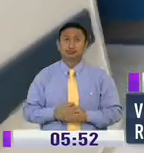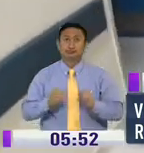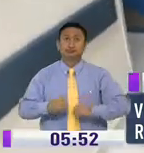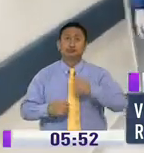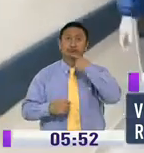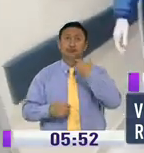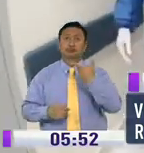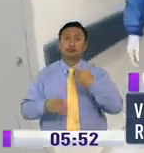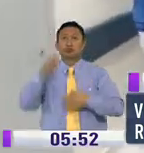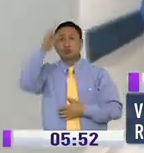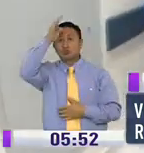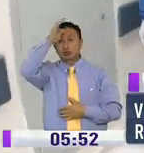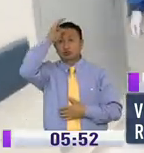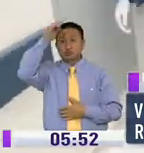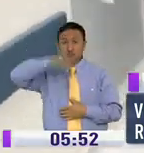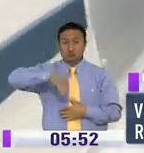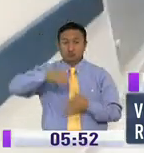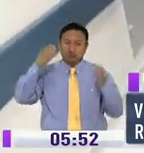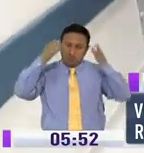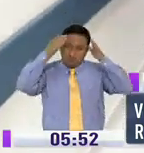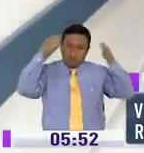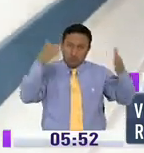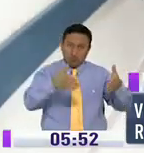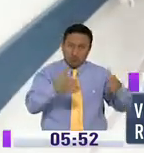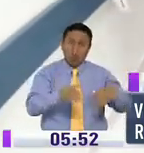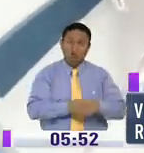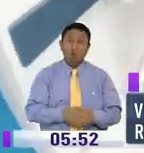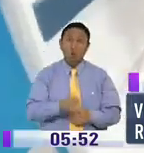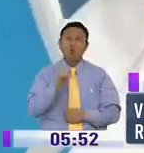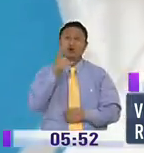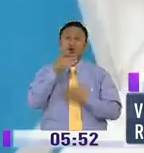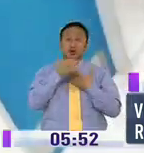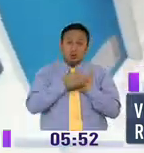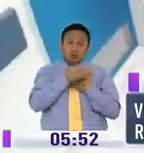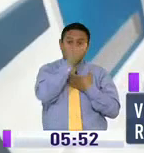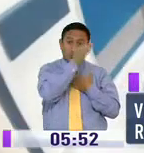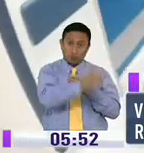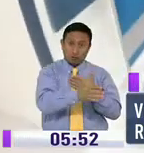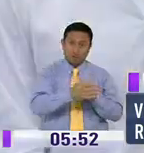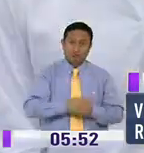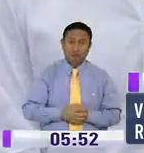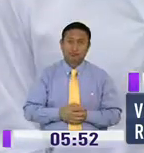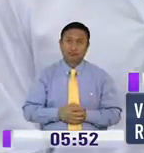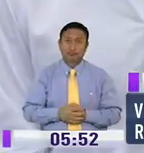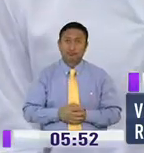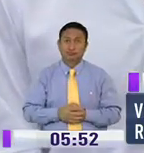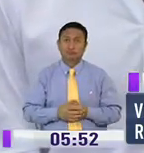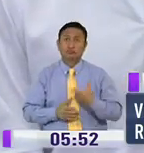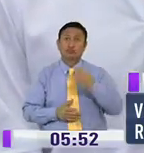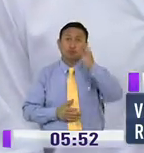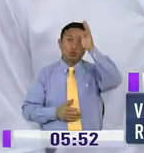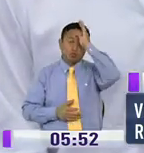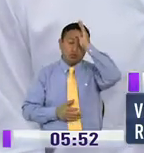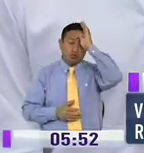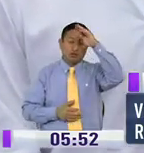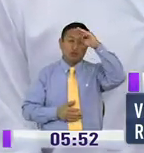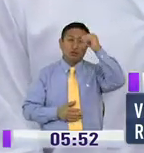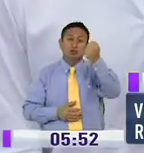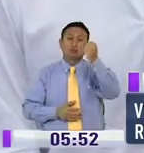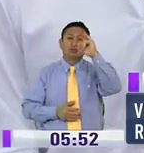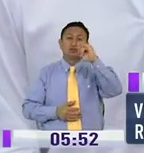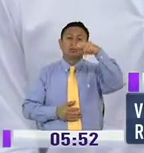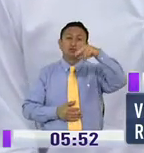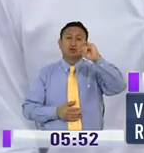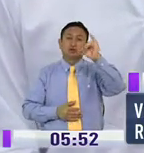este hospital estará destinado solo para atender el coronavirus. El hospital Monte Sinaí va a quedar destinado